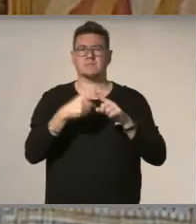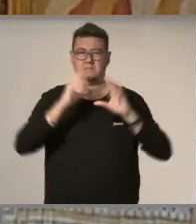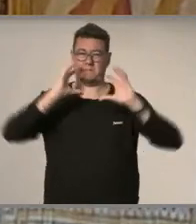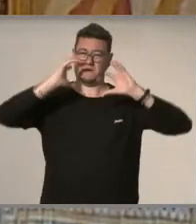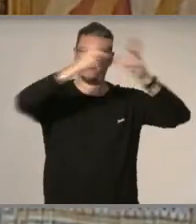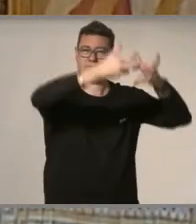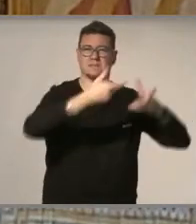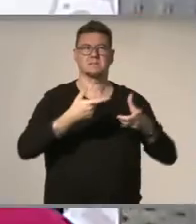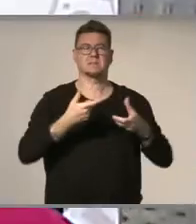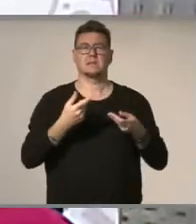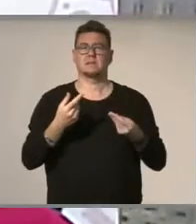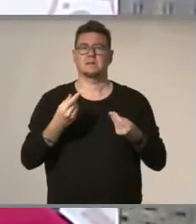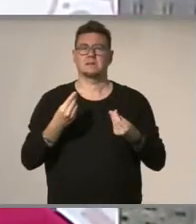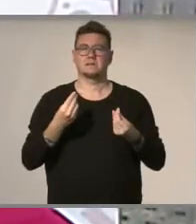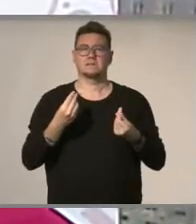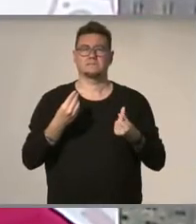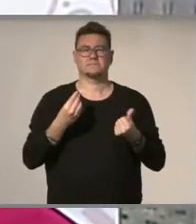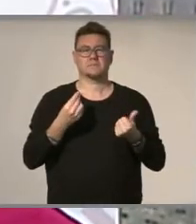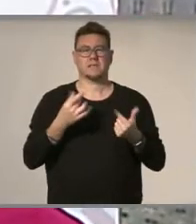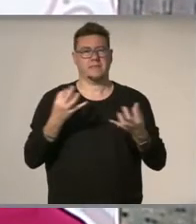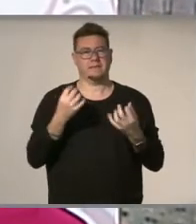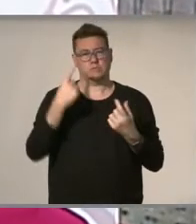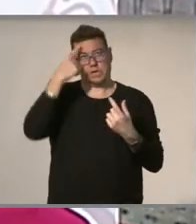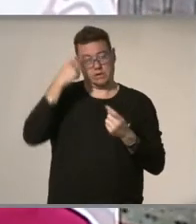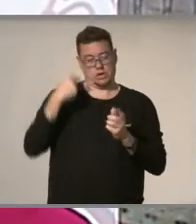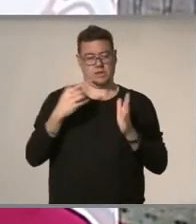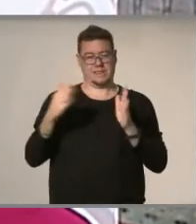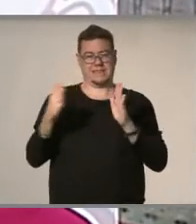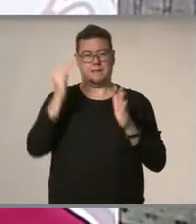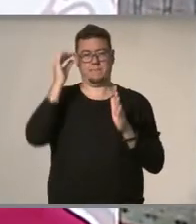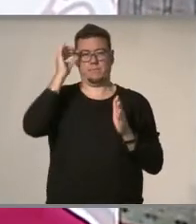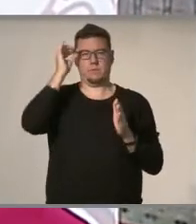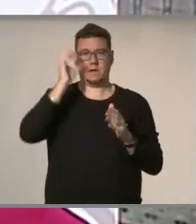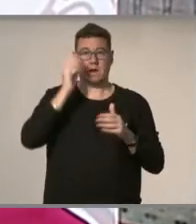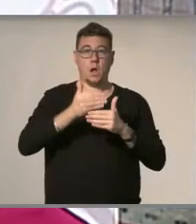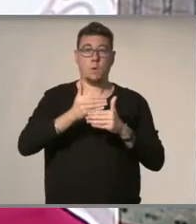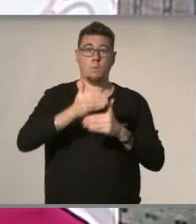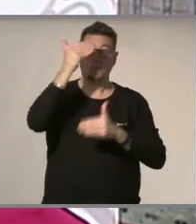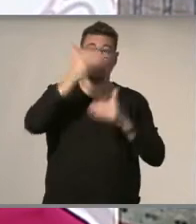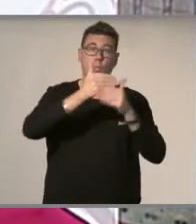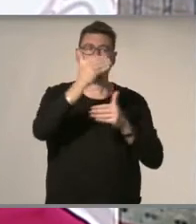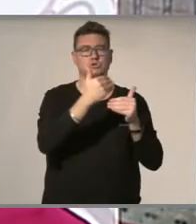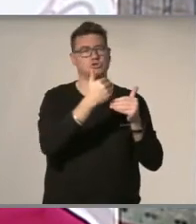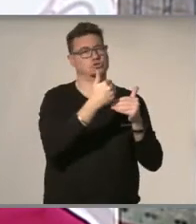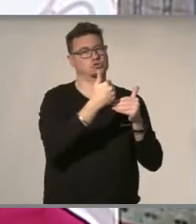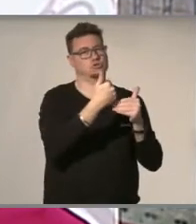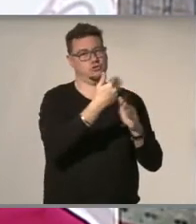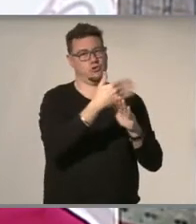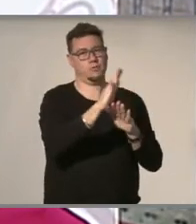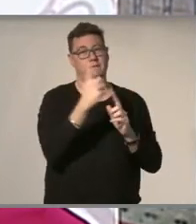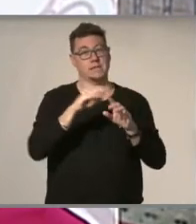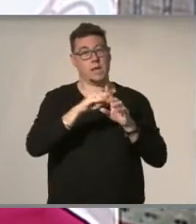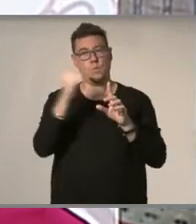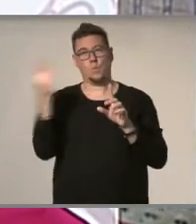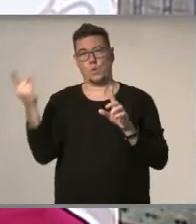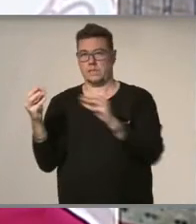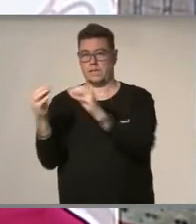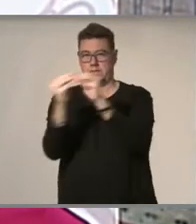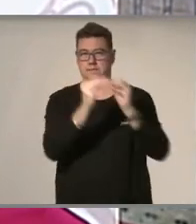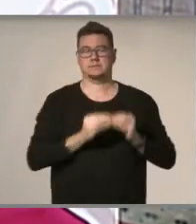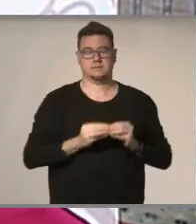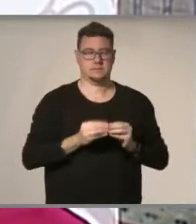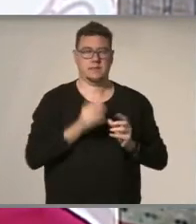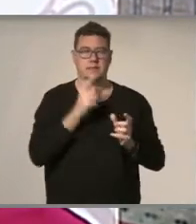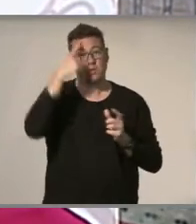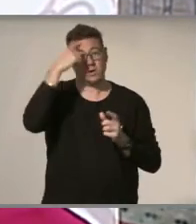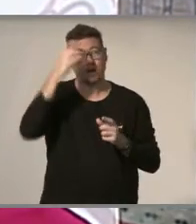Queremos y debemos recordarlo en este tiempo en el que sobran muros y faltan puentes. Debemos recordarlo en este momento crucial